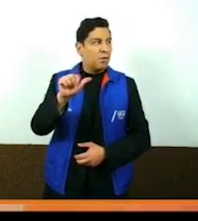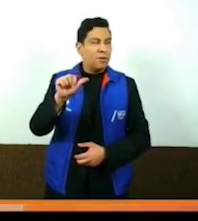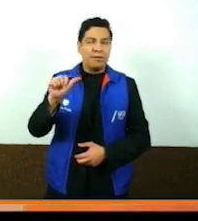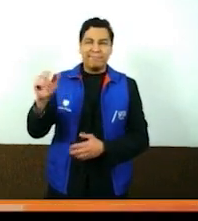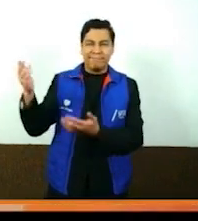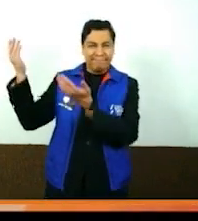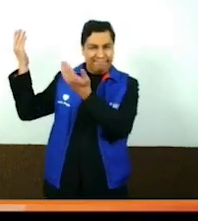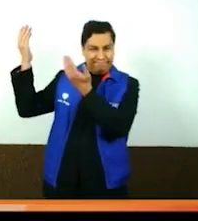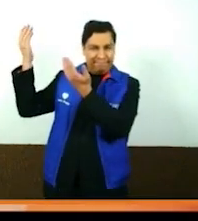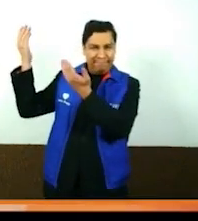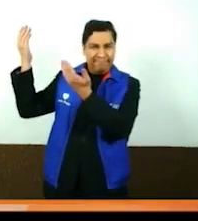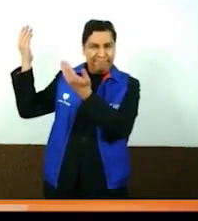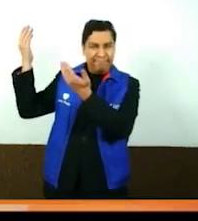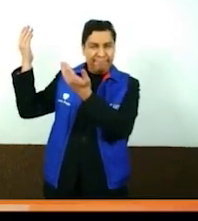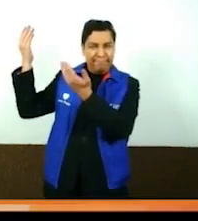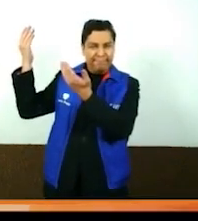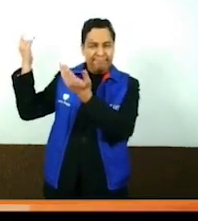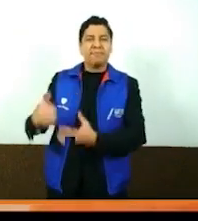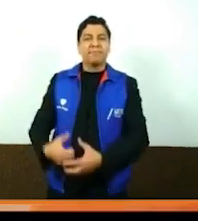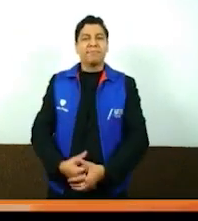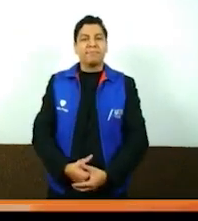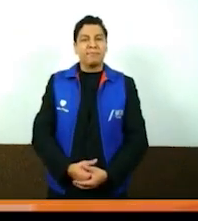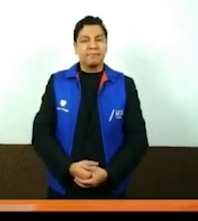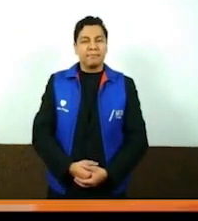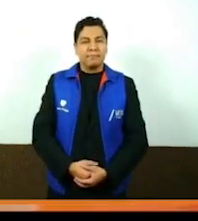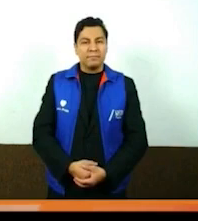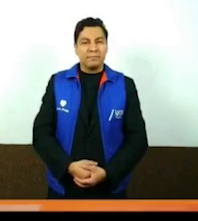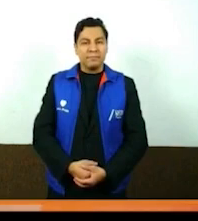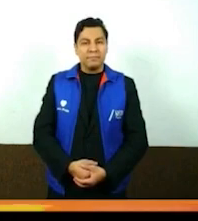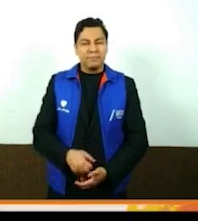Fabiola Soledad Flores Martínez.